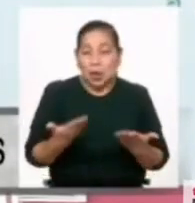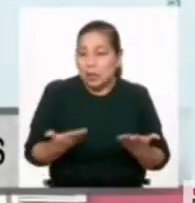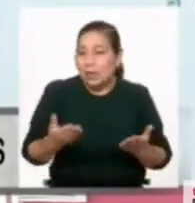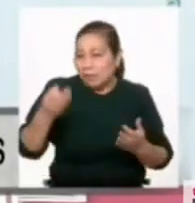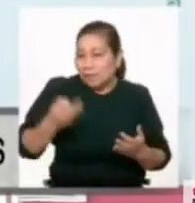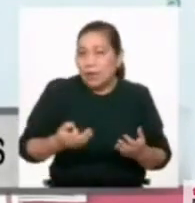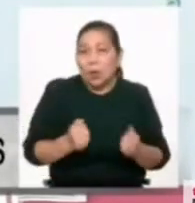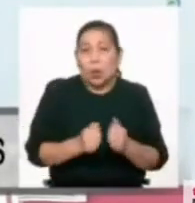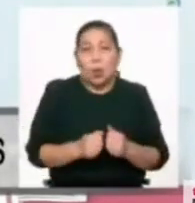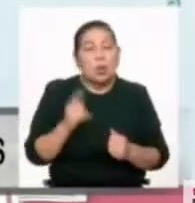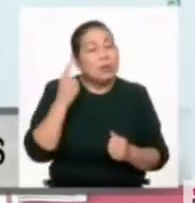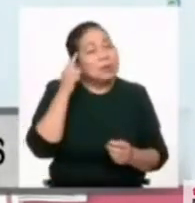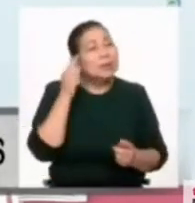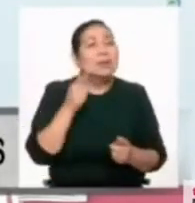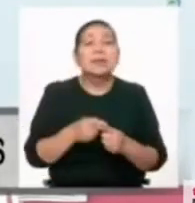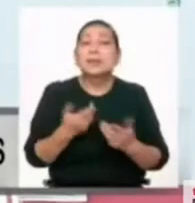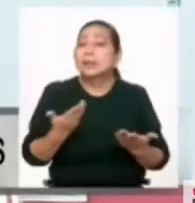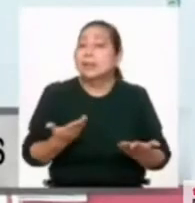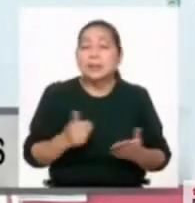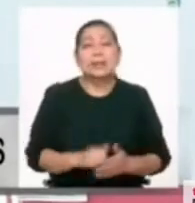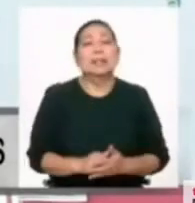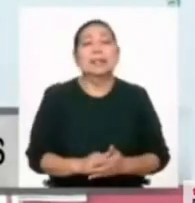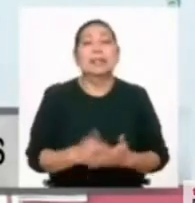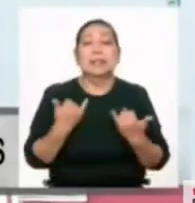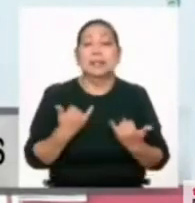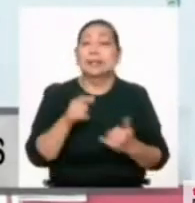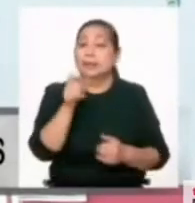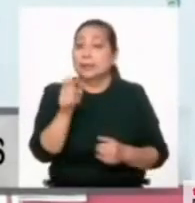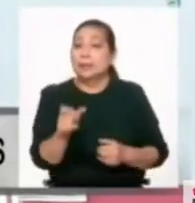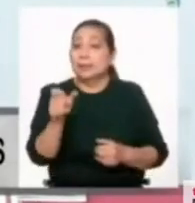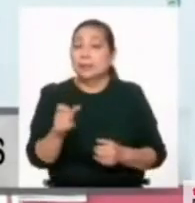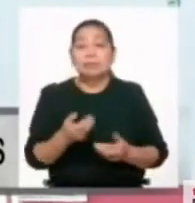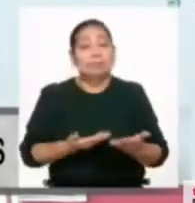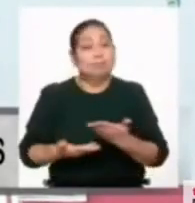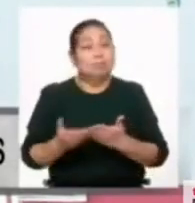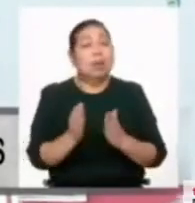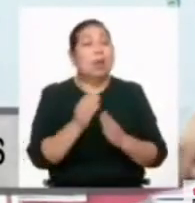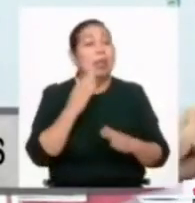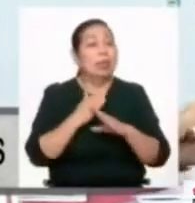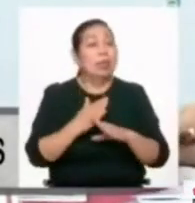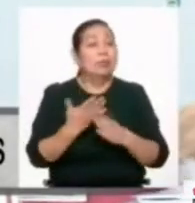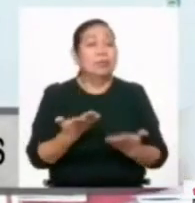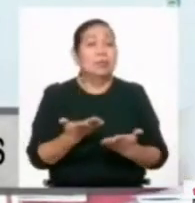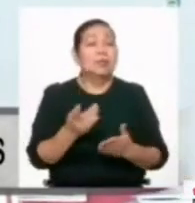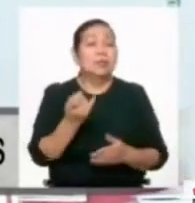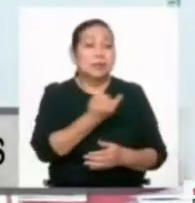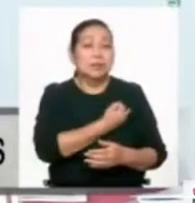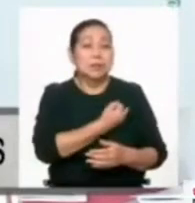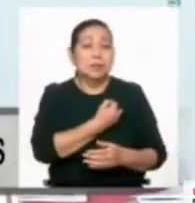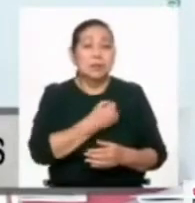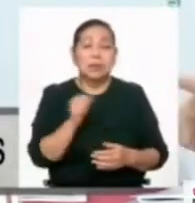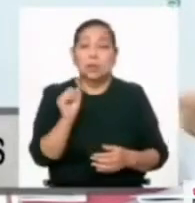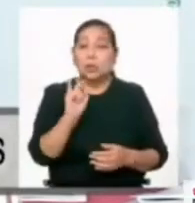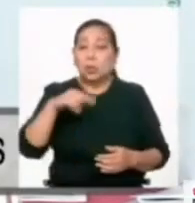la realidad, con el único propósito, ¿no? De que estas personas recurran a defenderse ante la institución